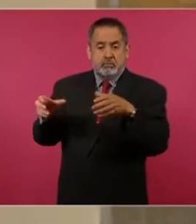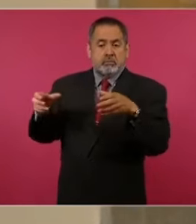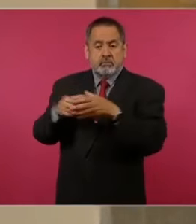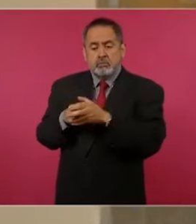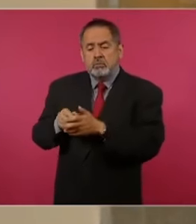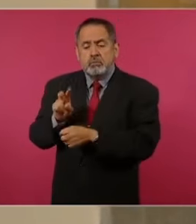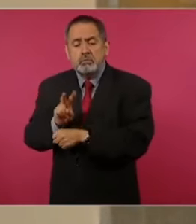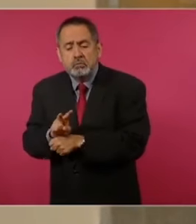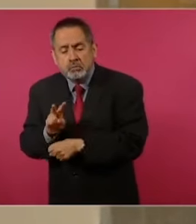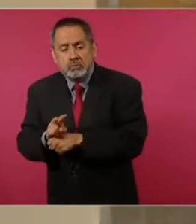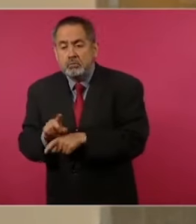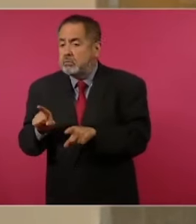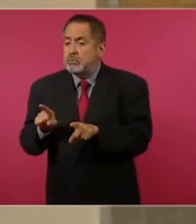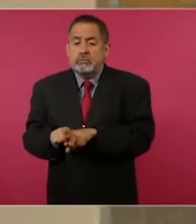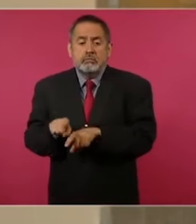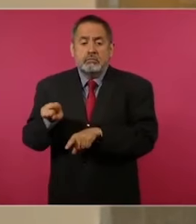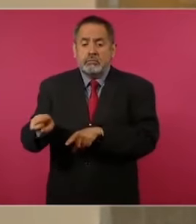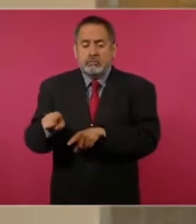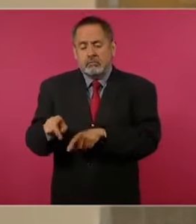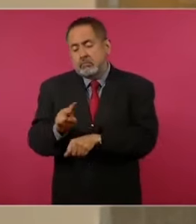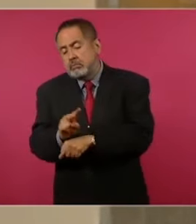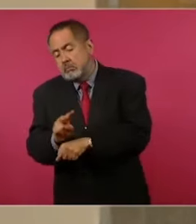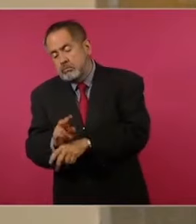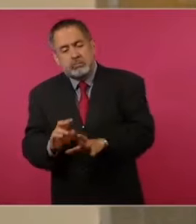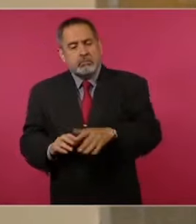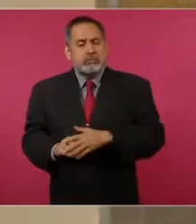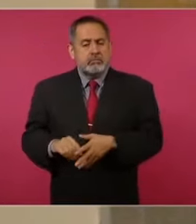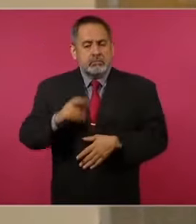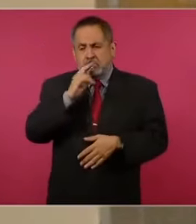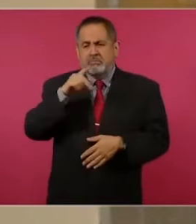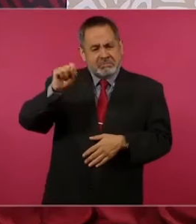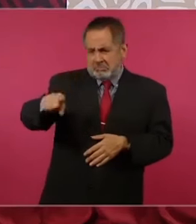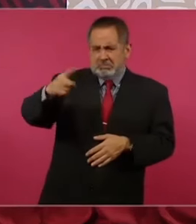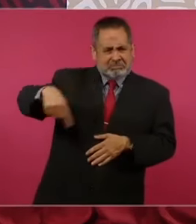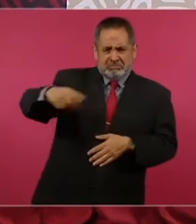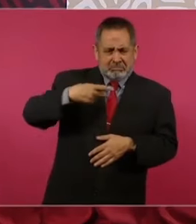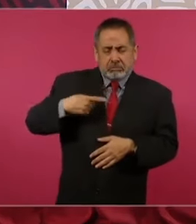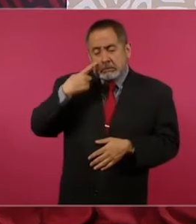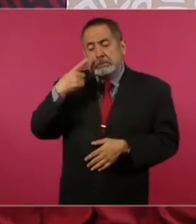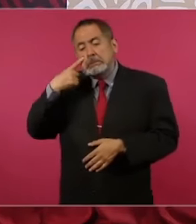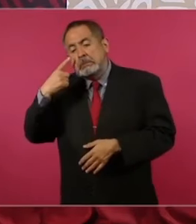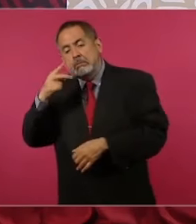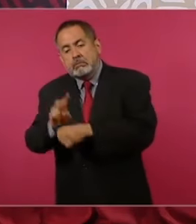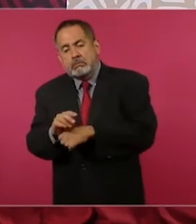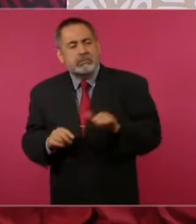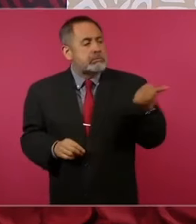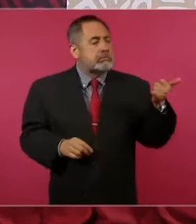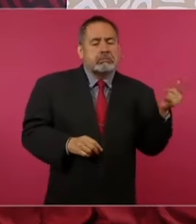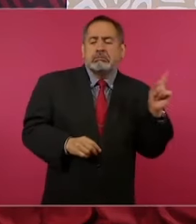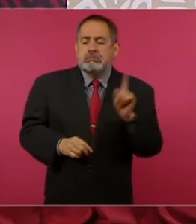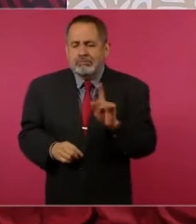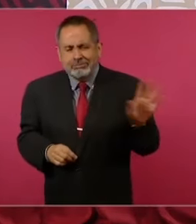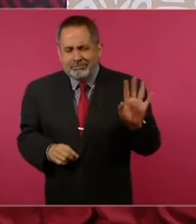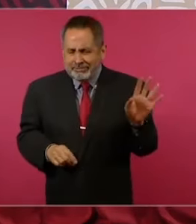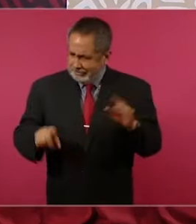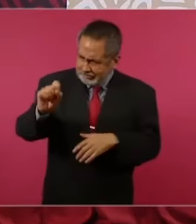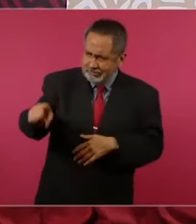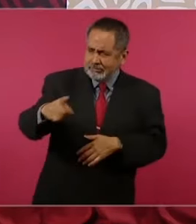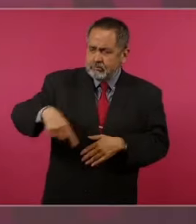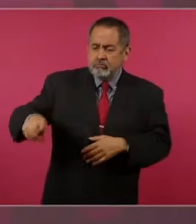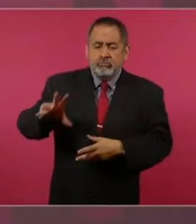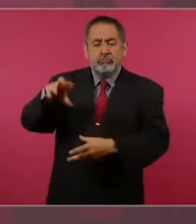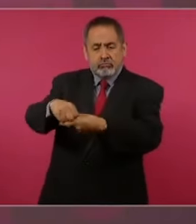auditoría social que va llevando a cabo. Pero los mejores auditores es la propia gente, porque ellos forman parte de los